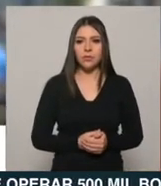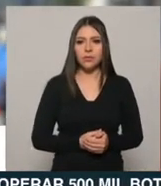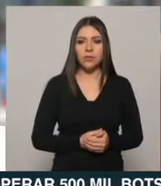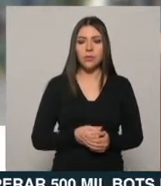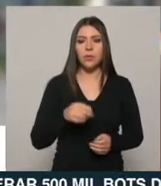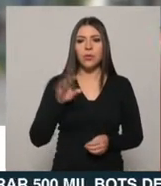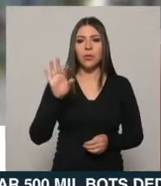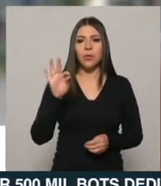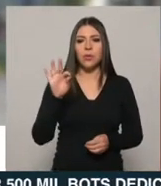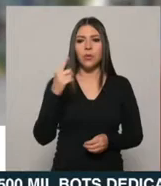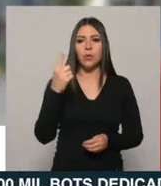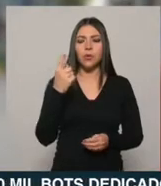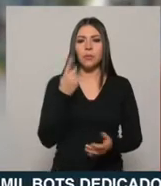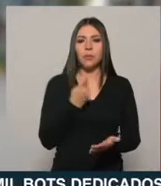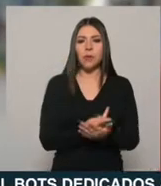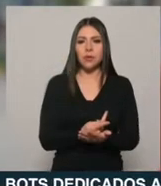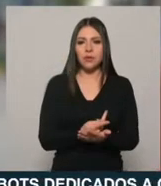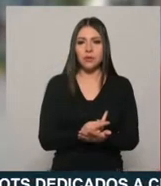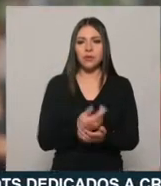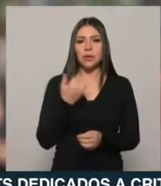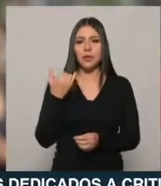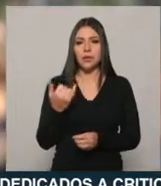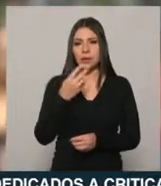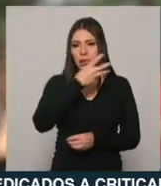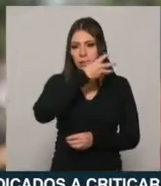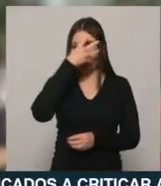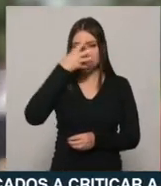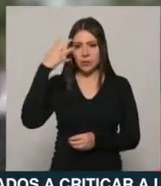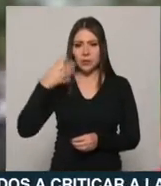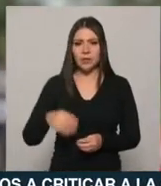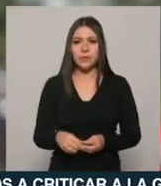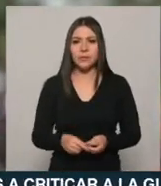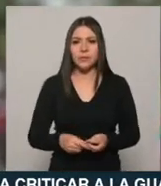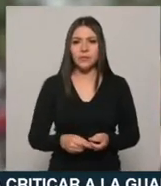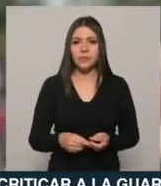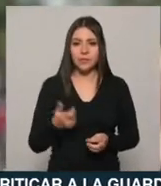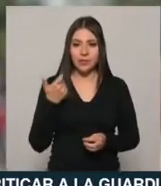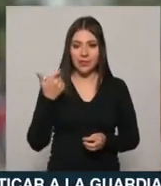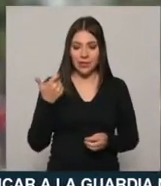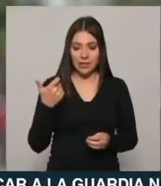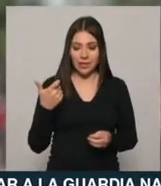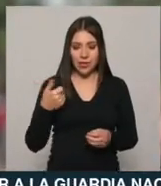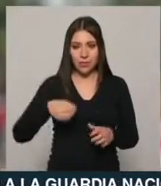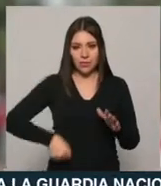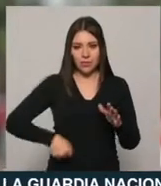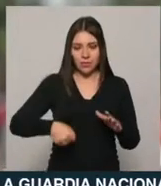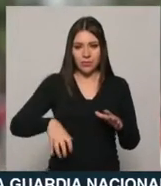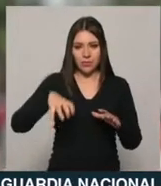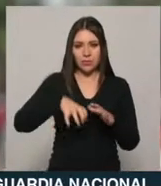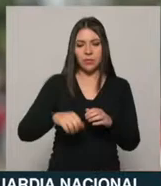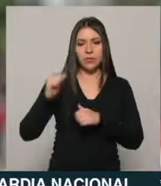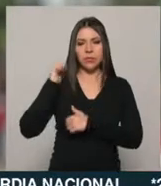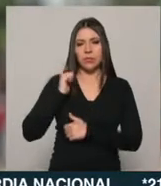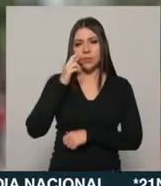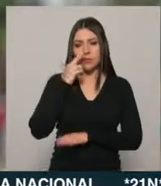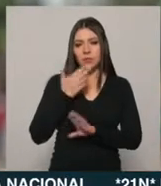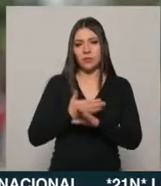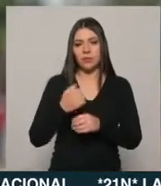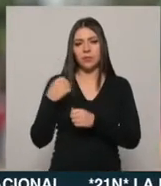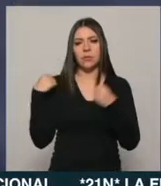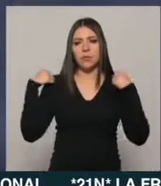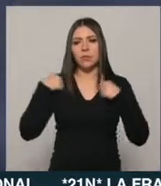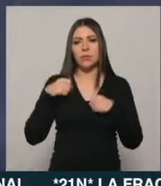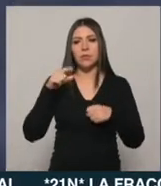mexicana y una visa. La maleta con el dinero quedó resguardada con el encargado de seguridad privada